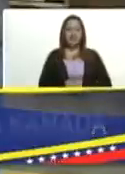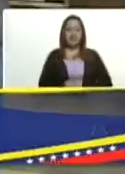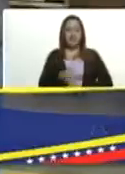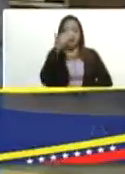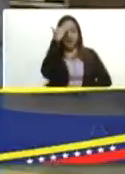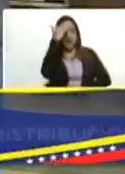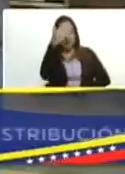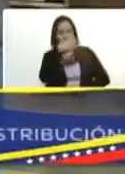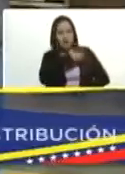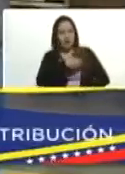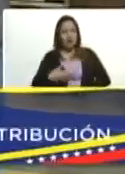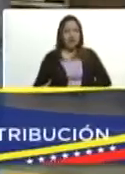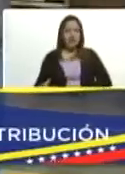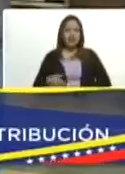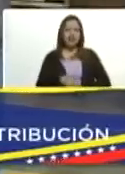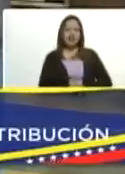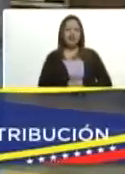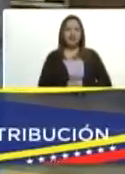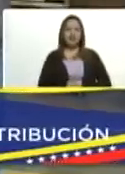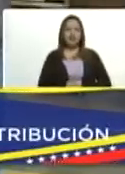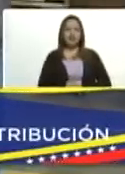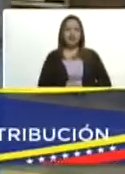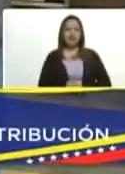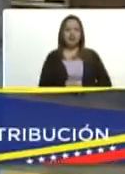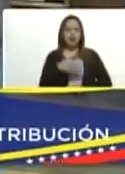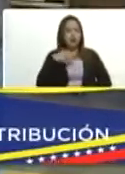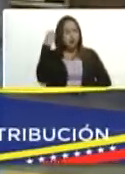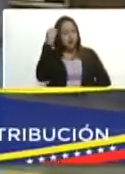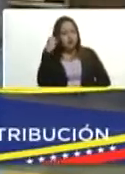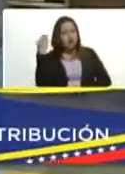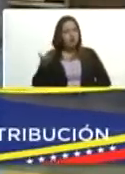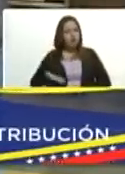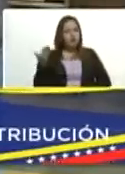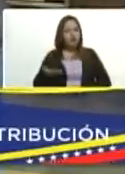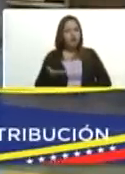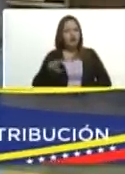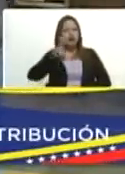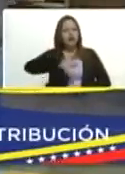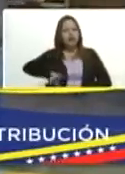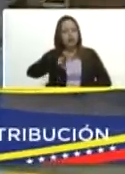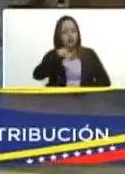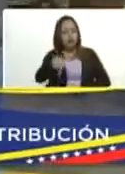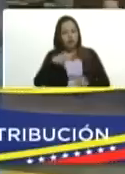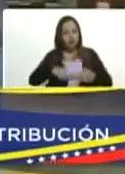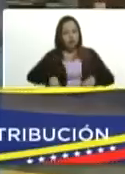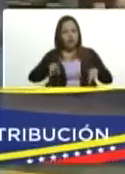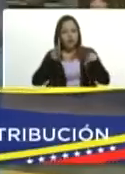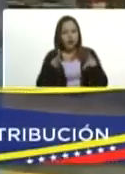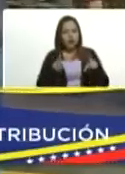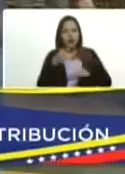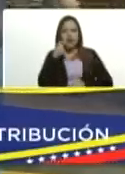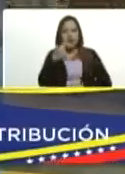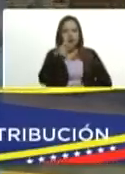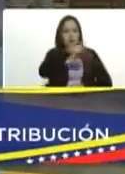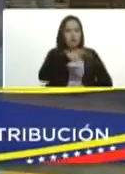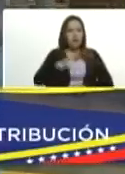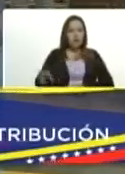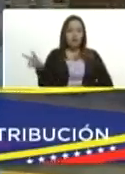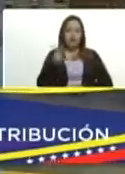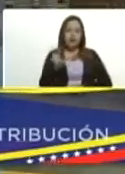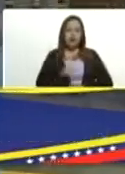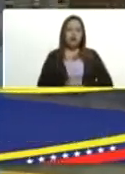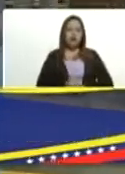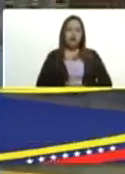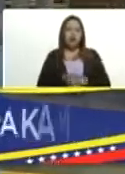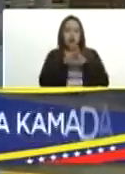Saludos, presidente. Bueno, creo que es propicio utilizar este espacio para decirle al pueblo venezolano que en